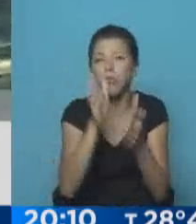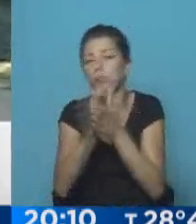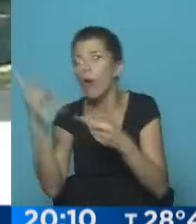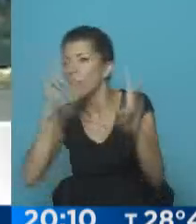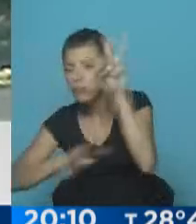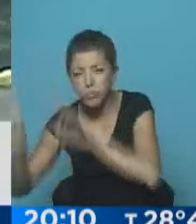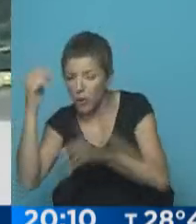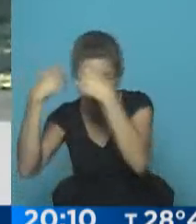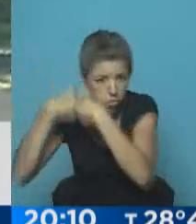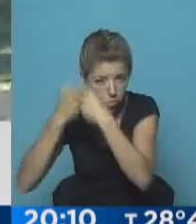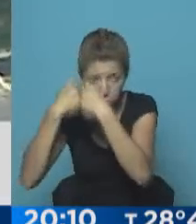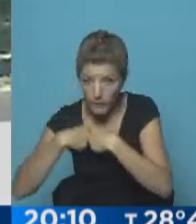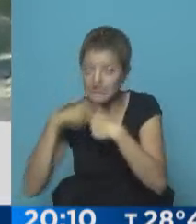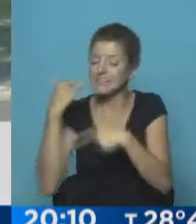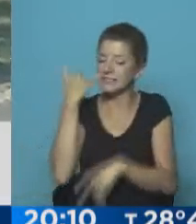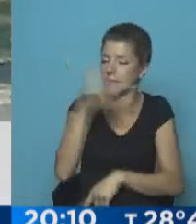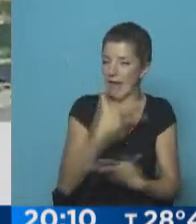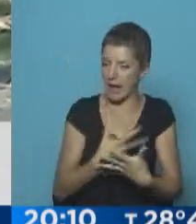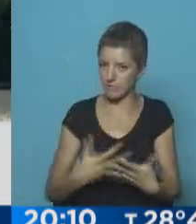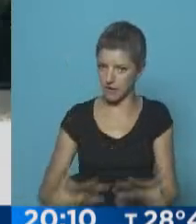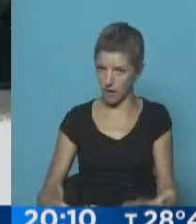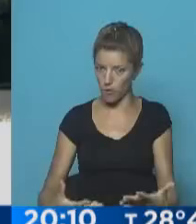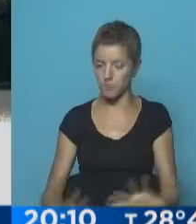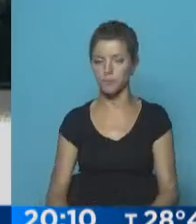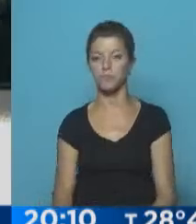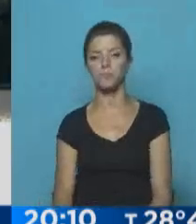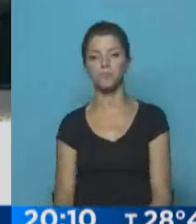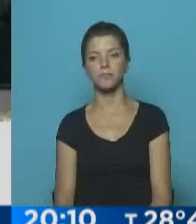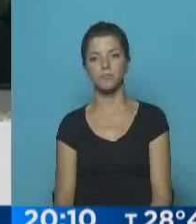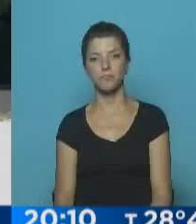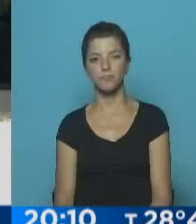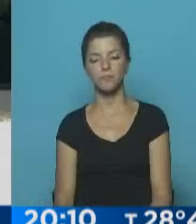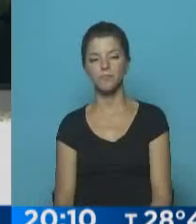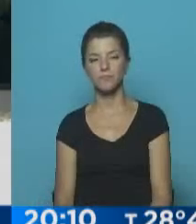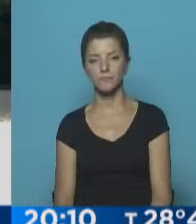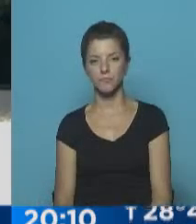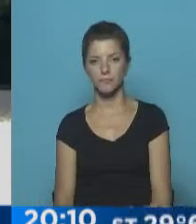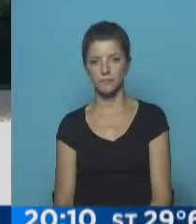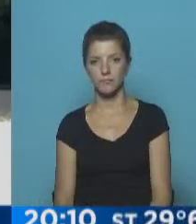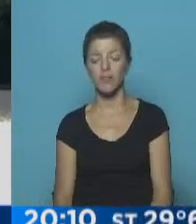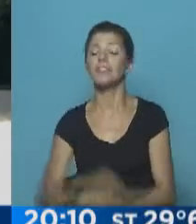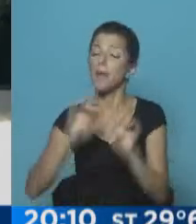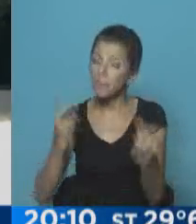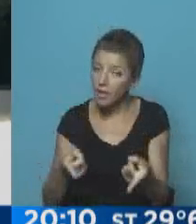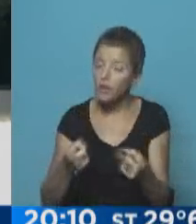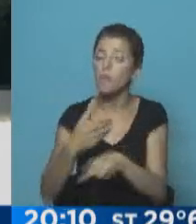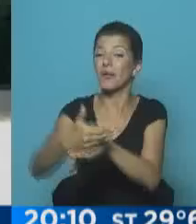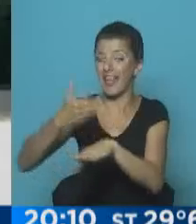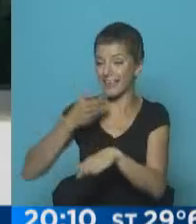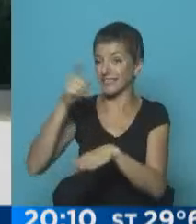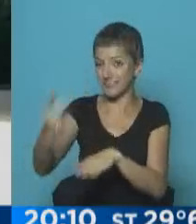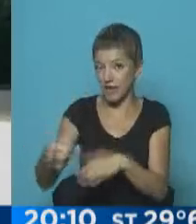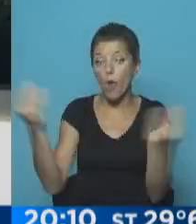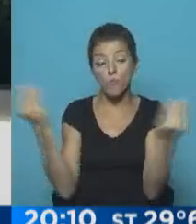estado huyendo, de que escaparon del penal de máxima seguridad de General Alvear y de haber sido cercados por un